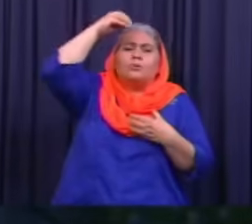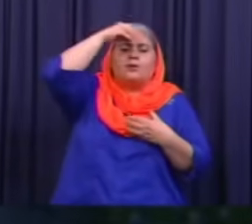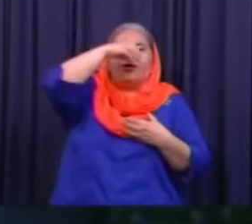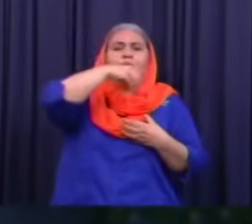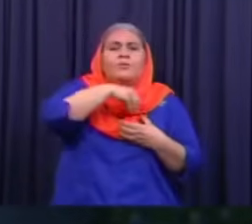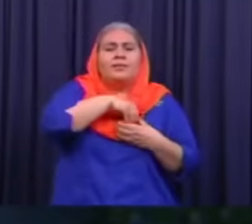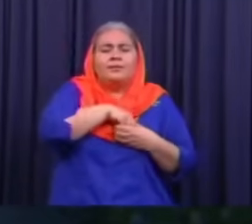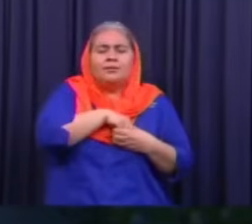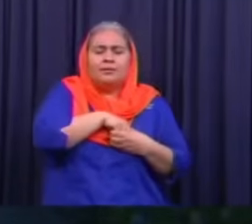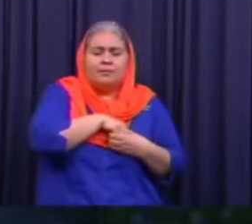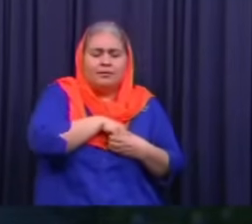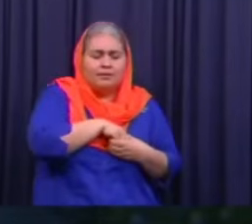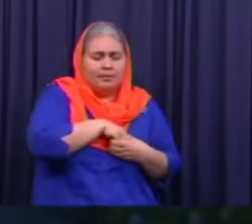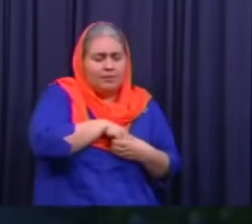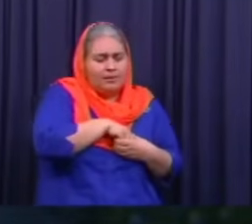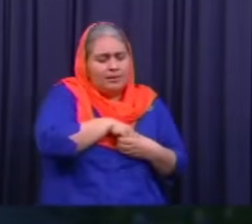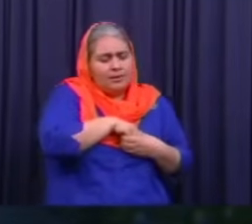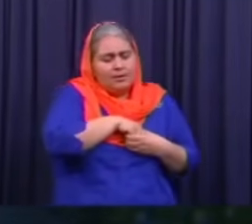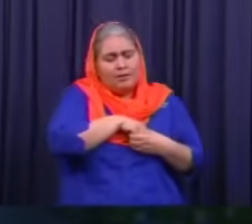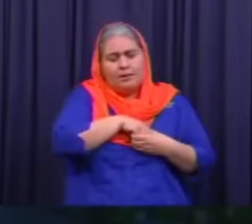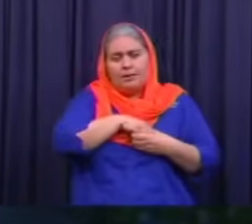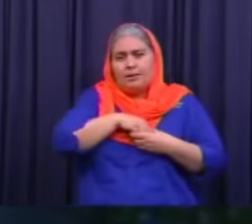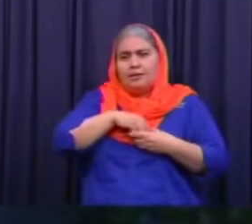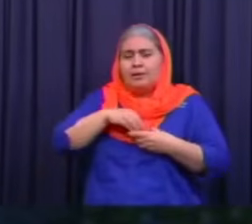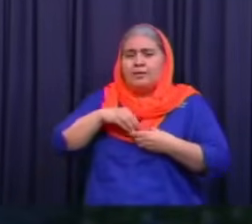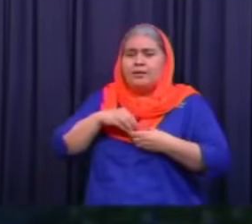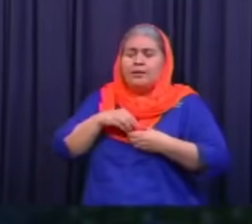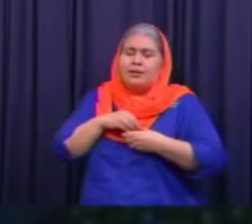tuvier si no hubiera